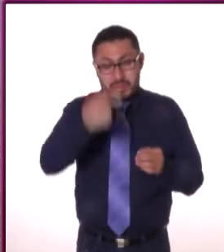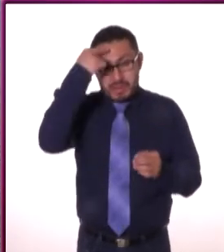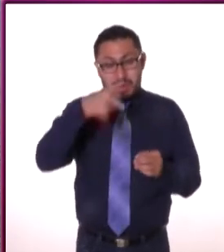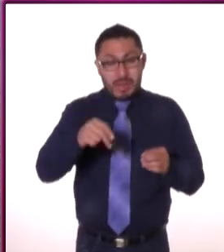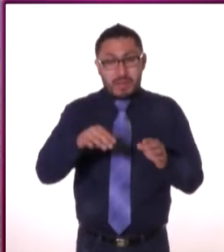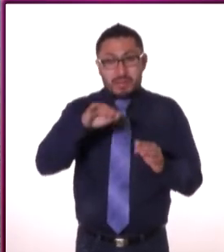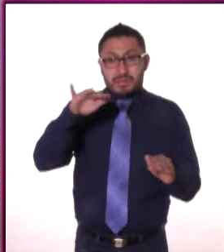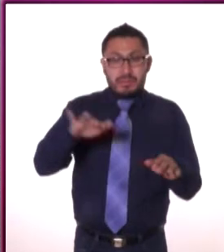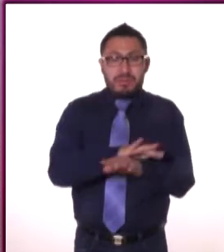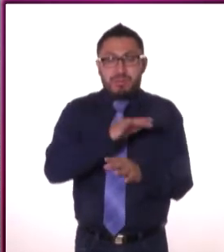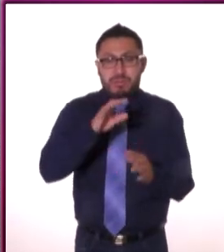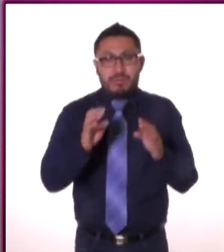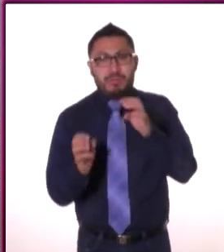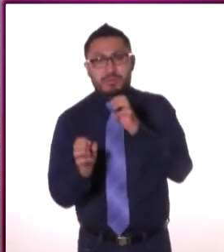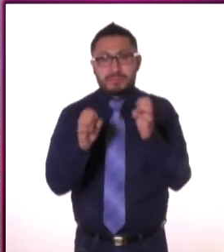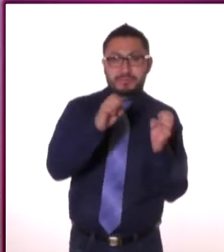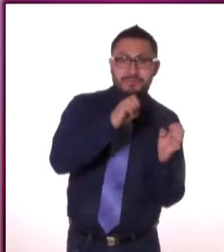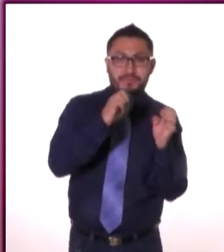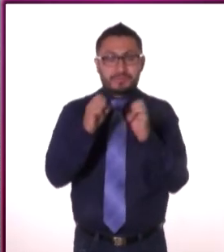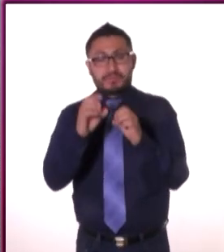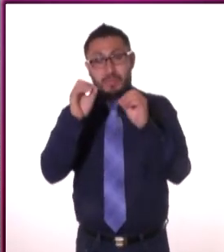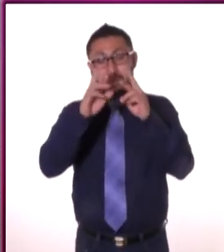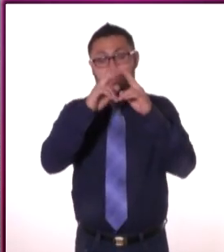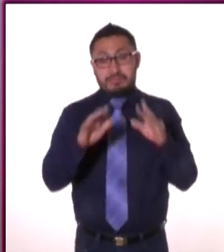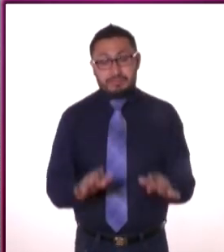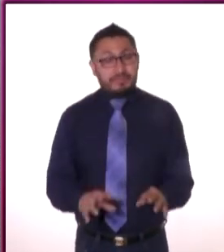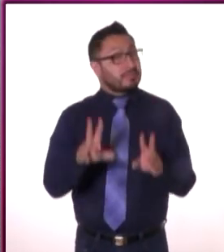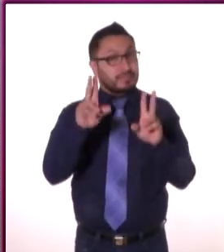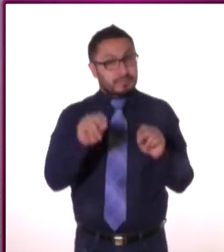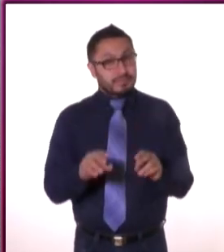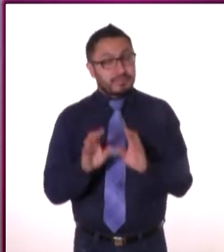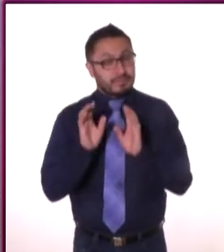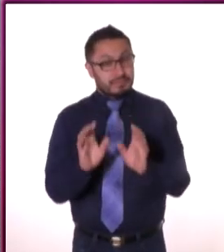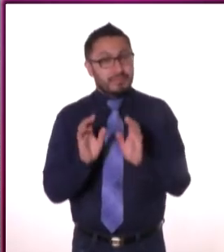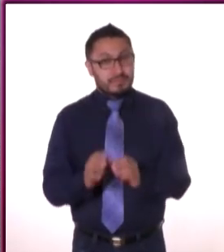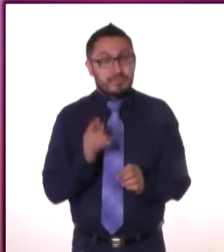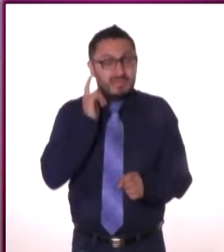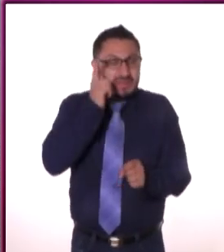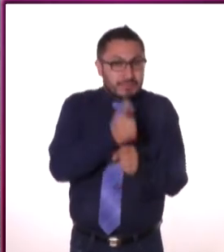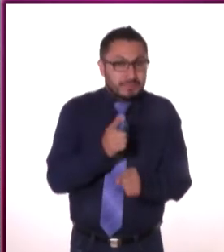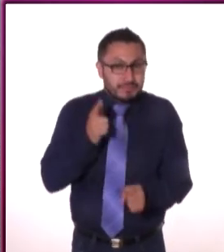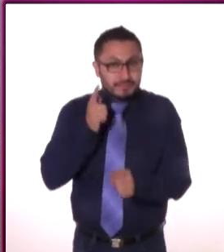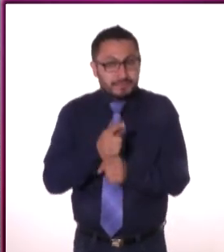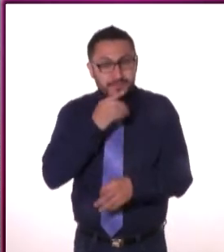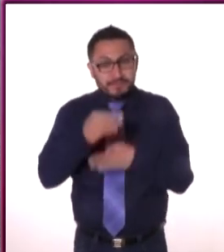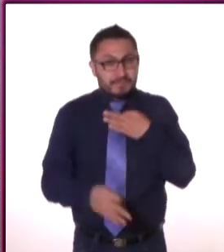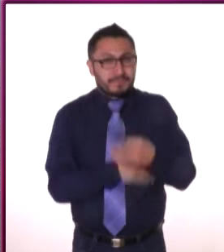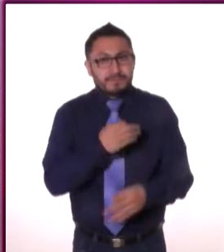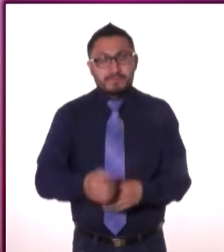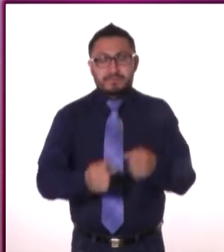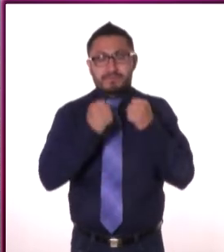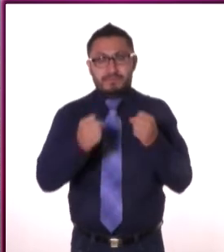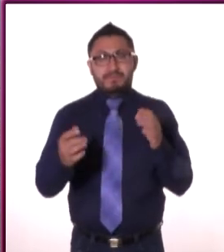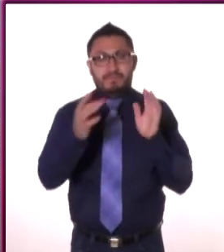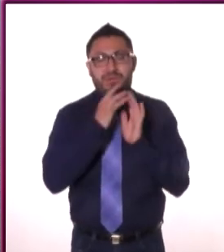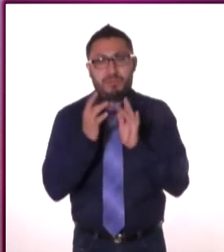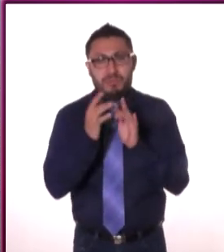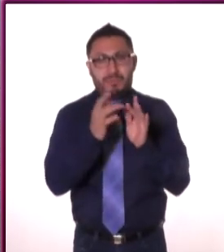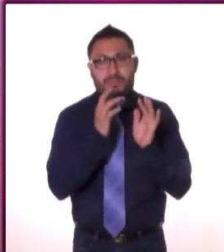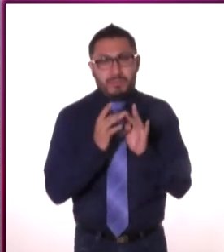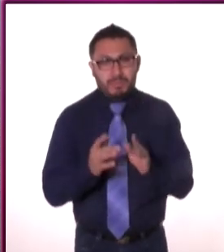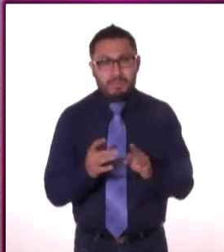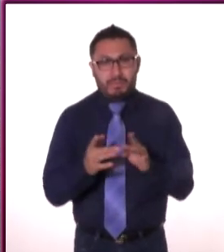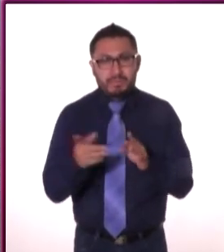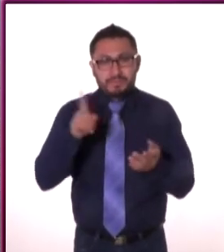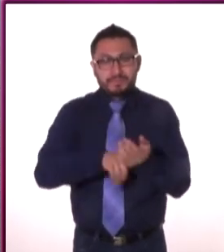para evitar que la estructura se deforme, se mueva o inclusive que colapse. Entonces hay que calcular todas estas